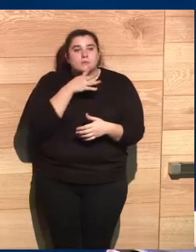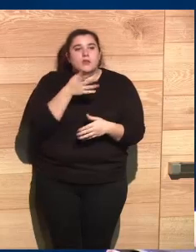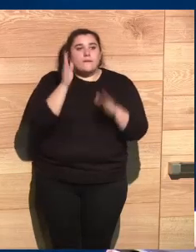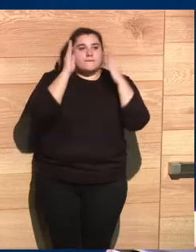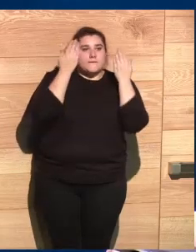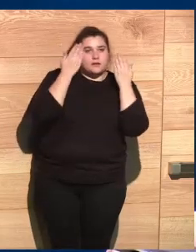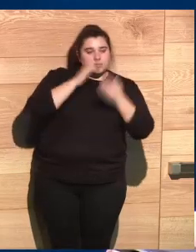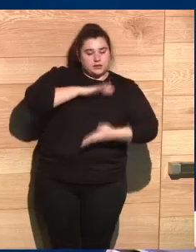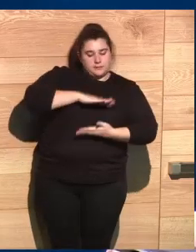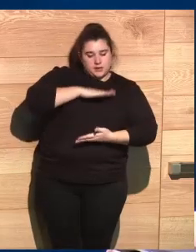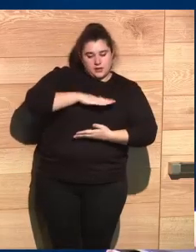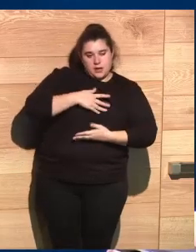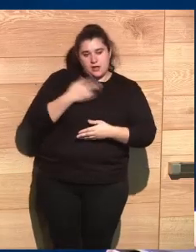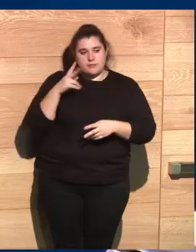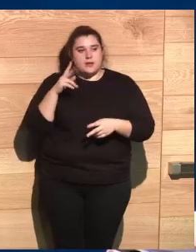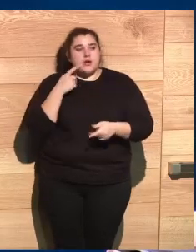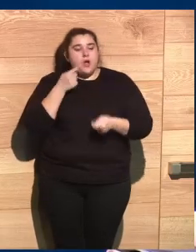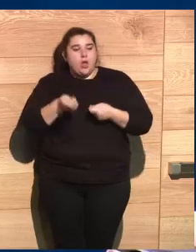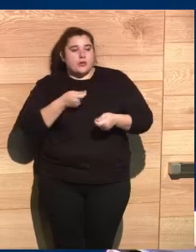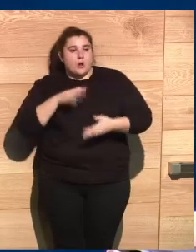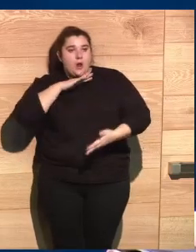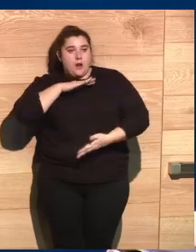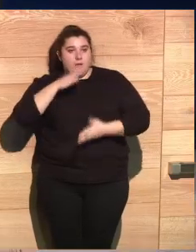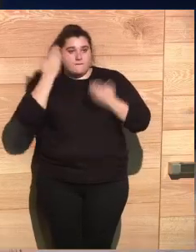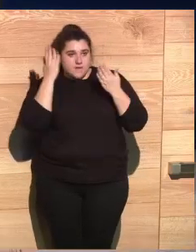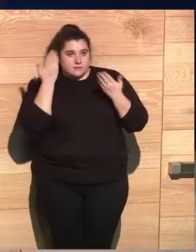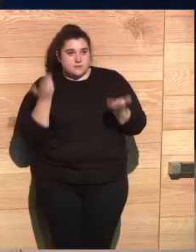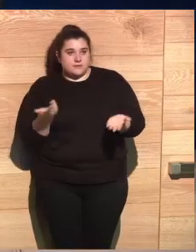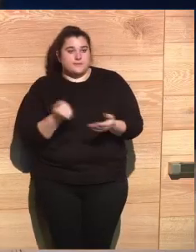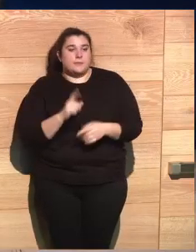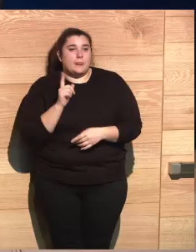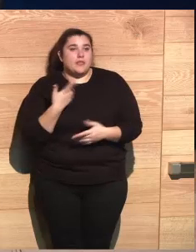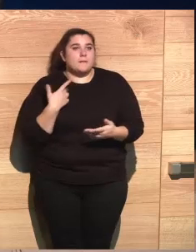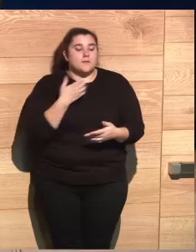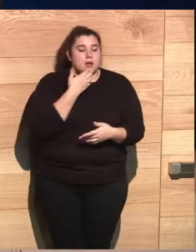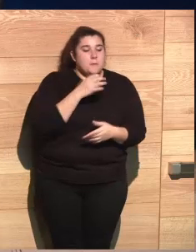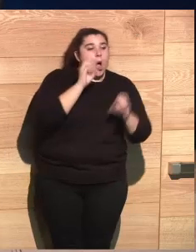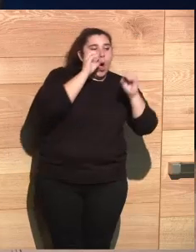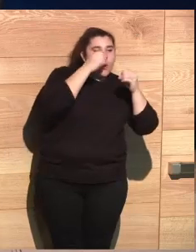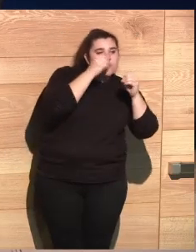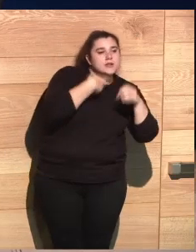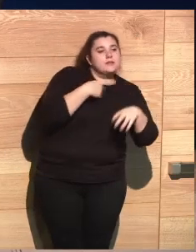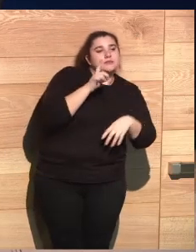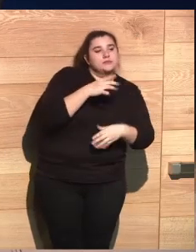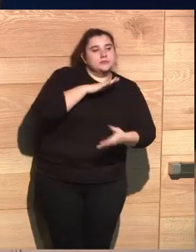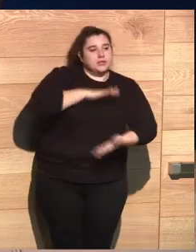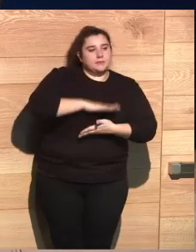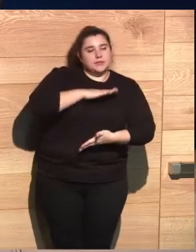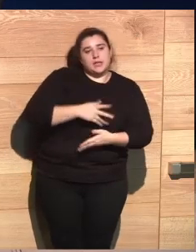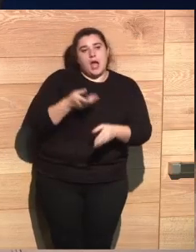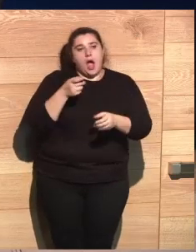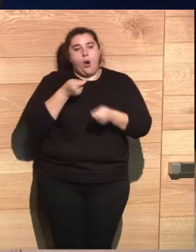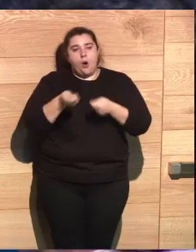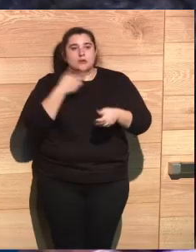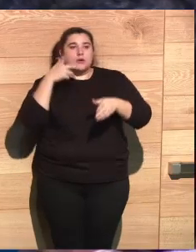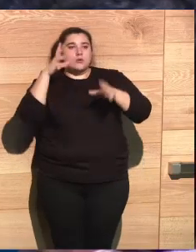Facebook. Solo Google tiene la capacidad para vigilar a Google. O sea, estamos hablando de plataformas que tienen